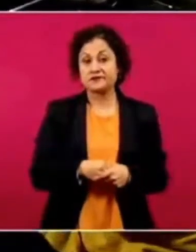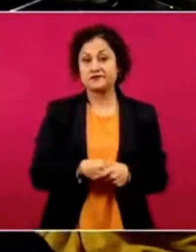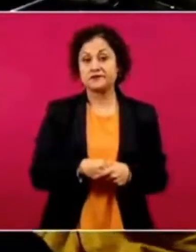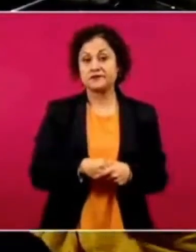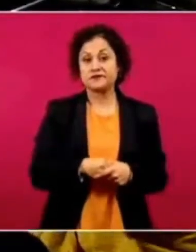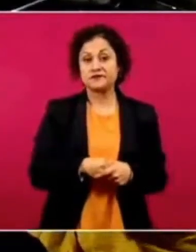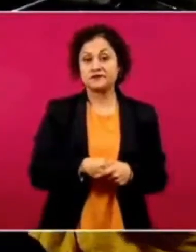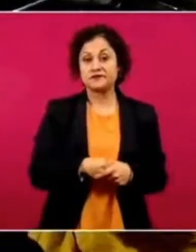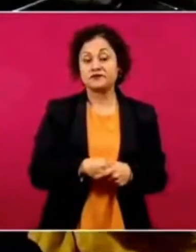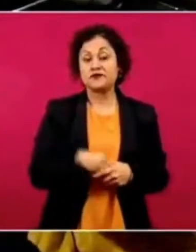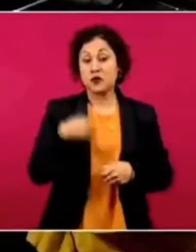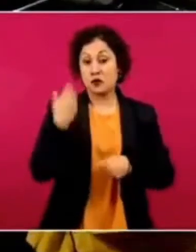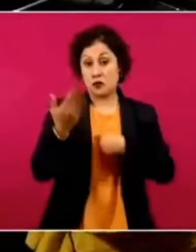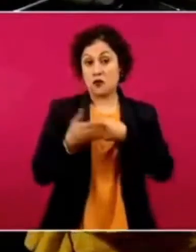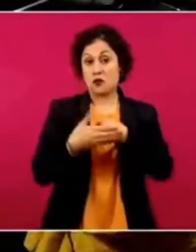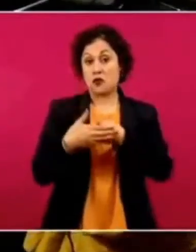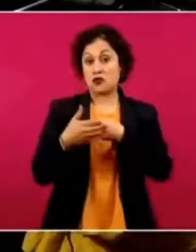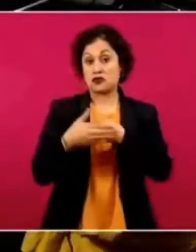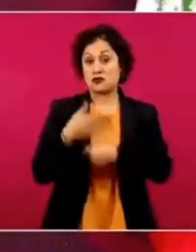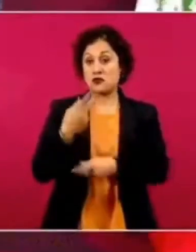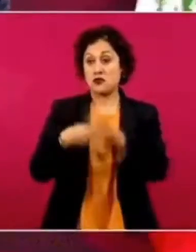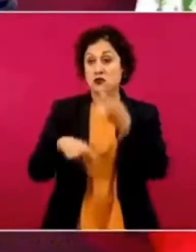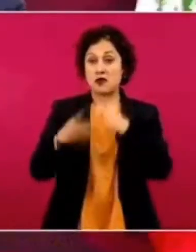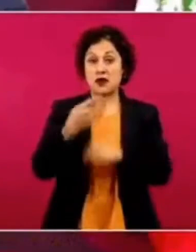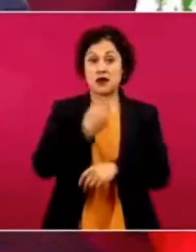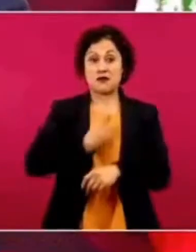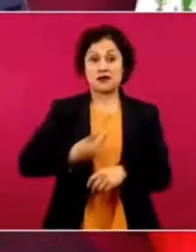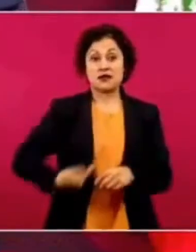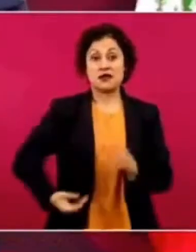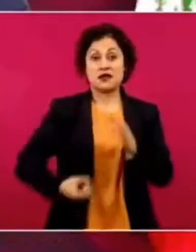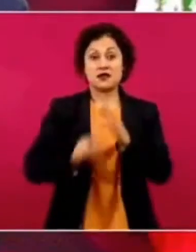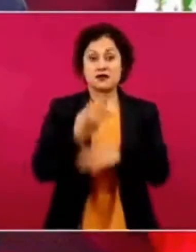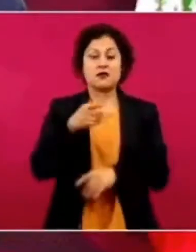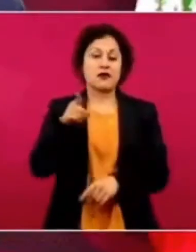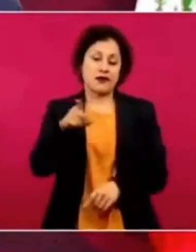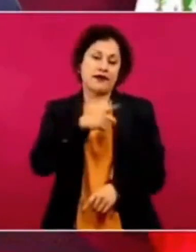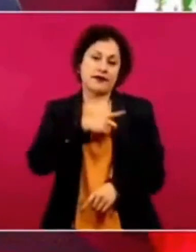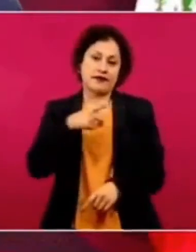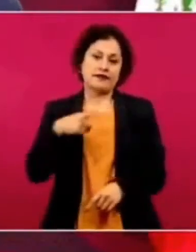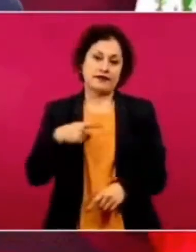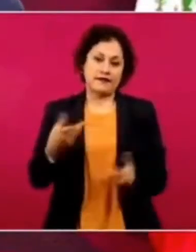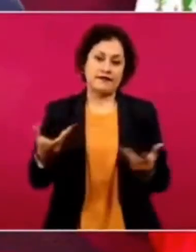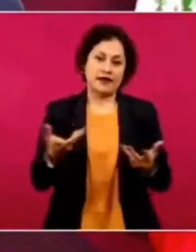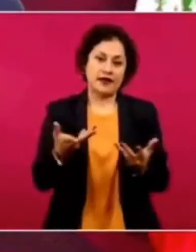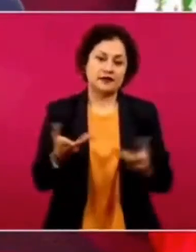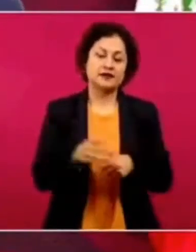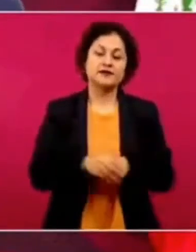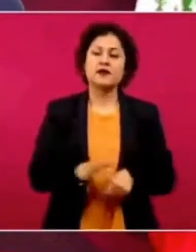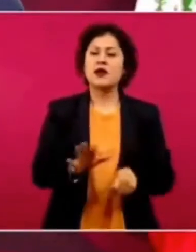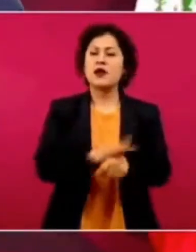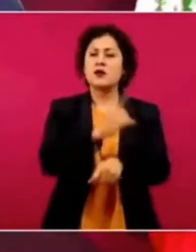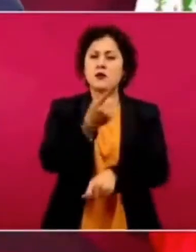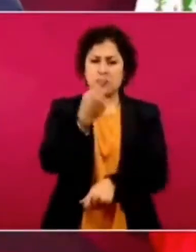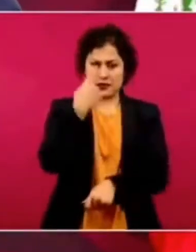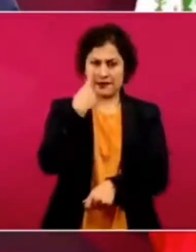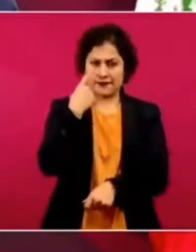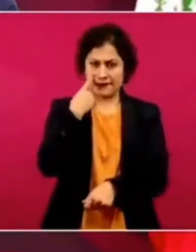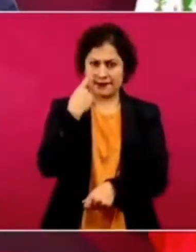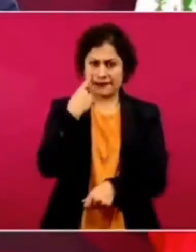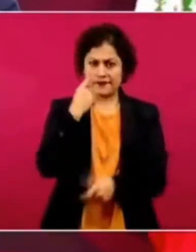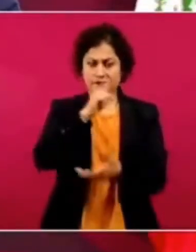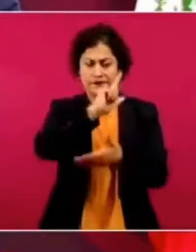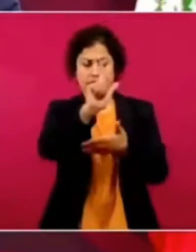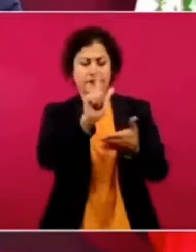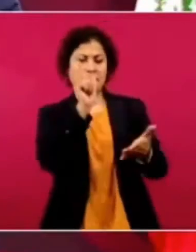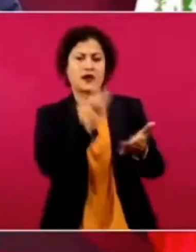quien me sustituya, porque el Ejecutivo podría, de dos maneras, llevar a cabo